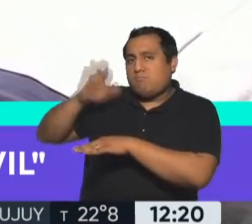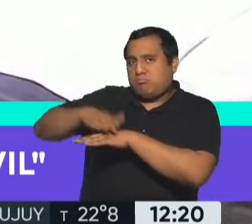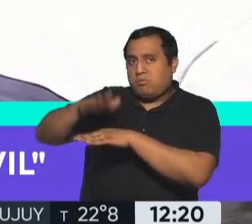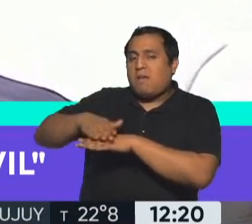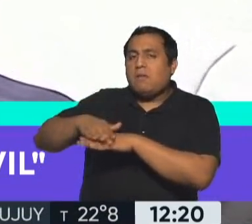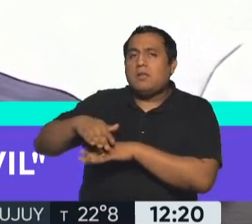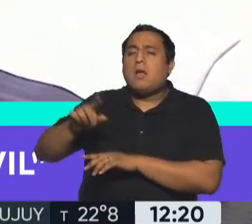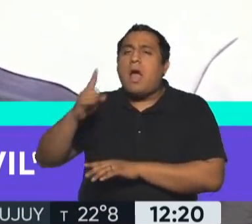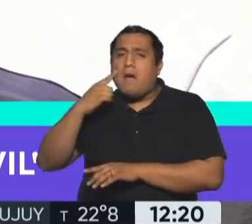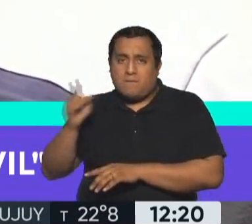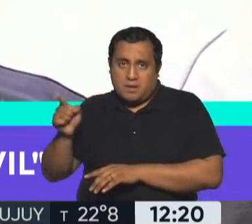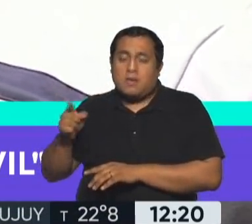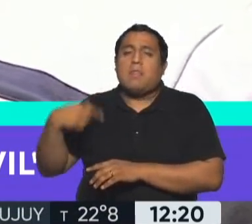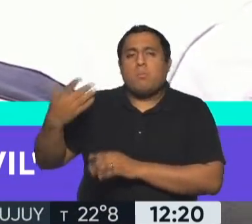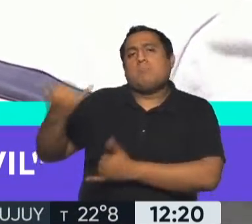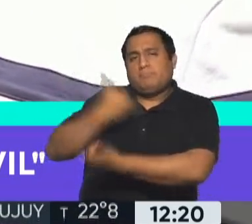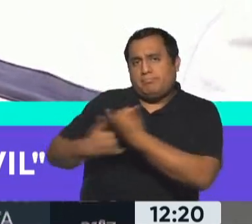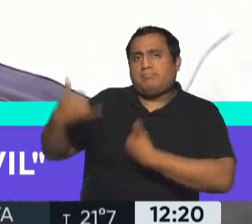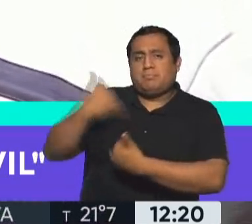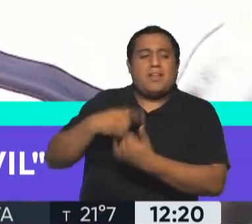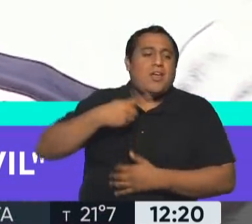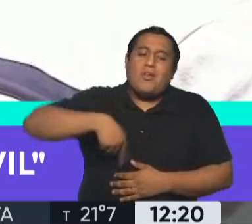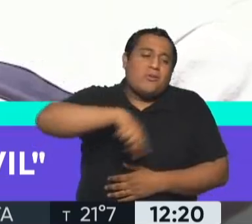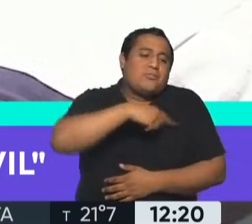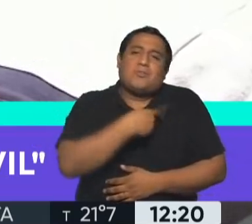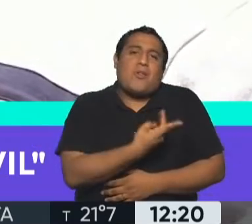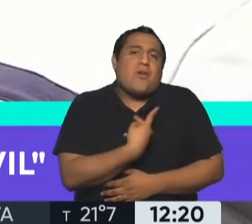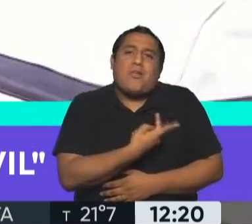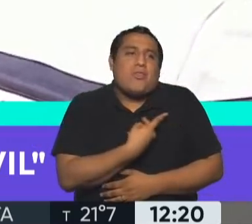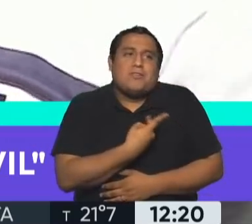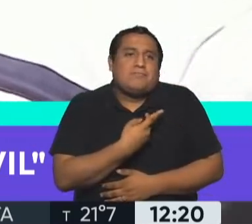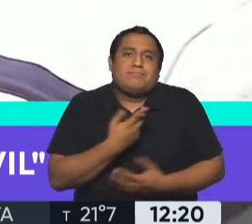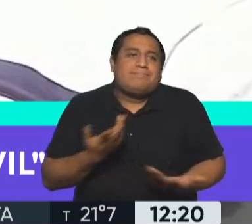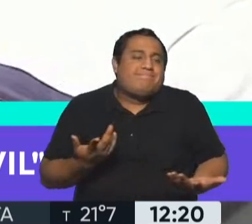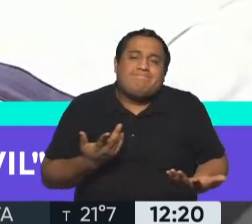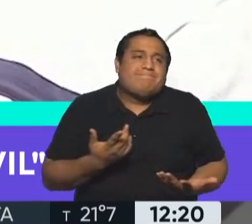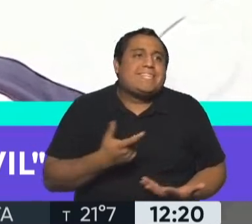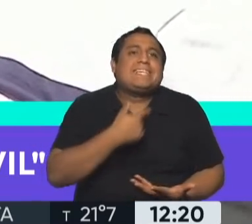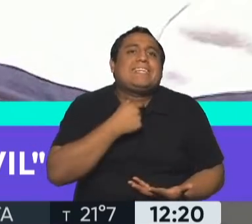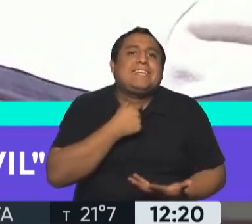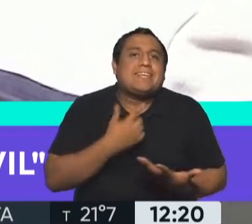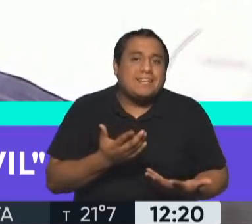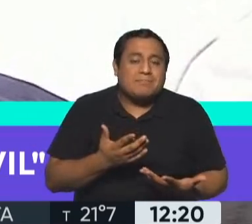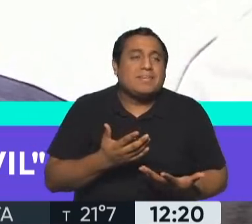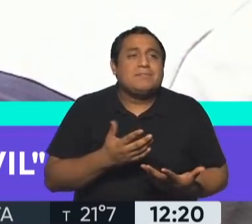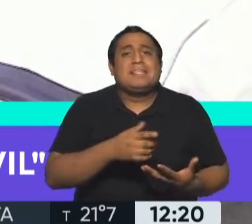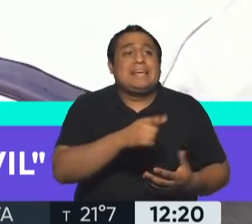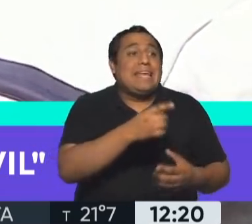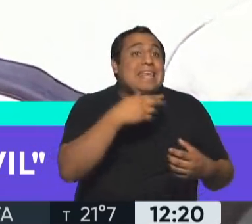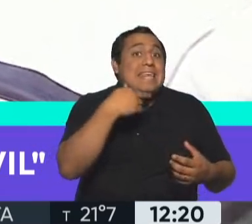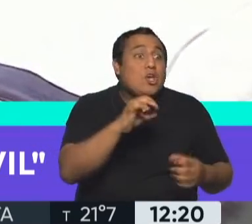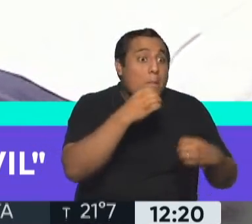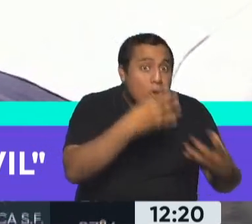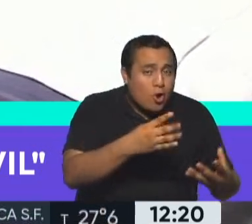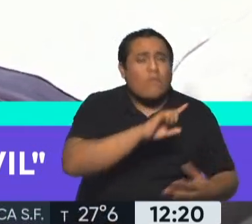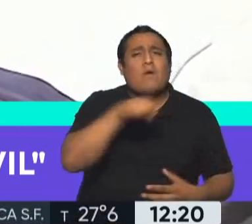situación y ponernos al tanto del tema. Nosotros estamos, lo que nosotros queremos es llevar a Lucas a casa nada más.